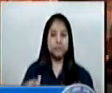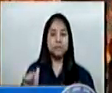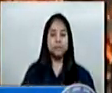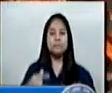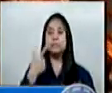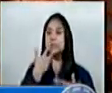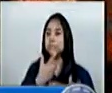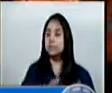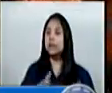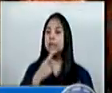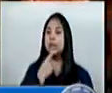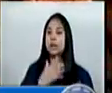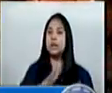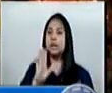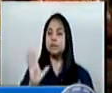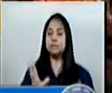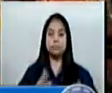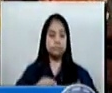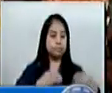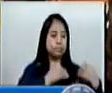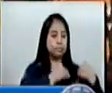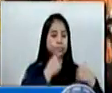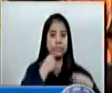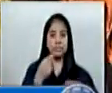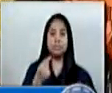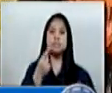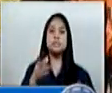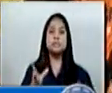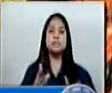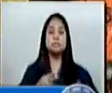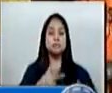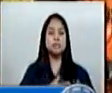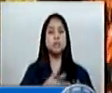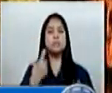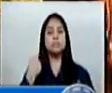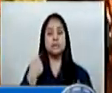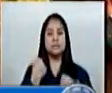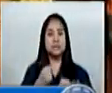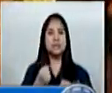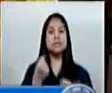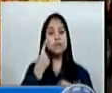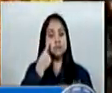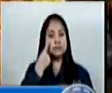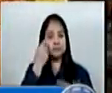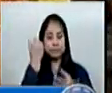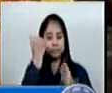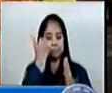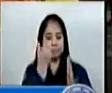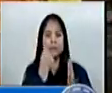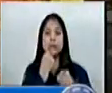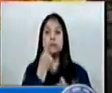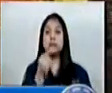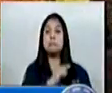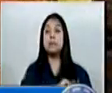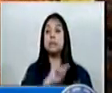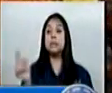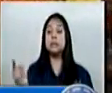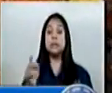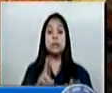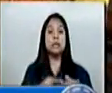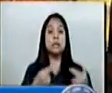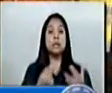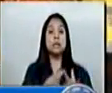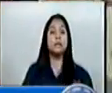la posibilidad puso a disposición todo el equipo de su secretaría para la planificación, organización y el desarrollo de